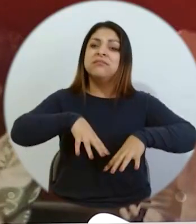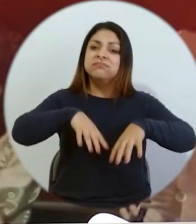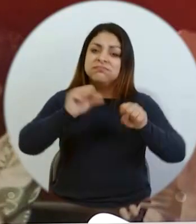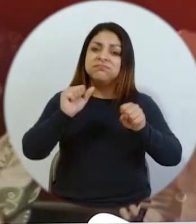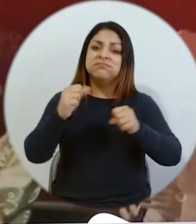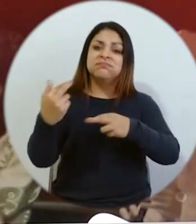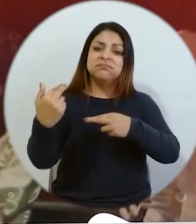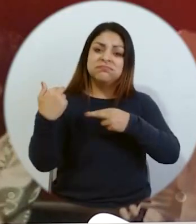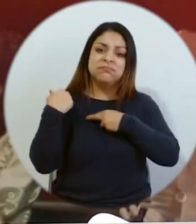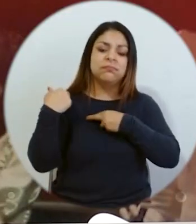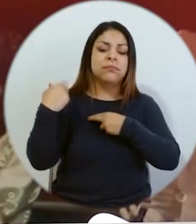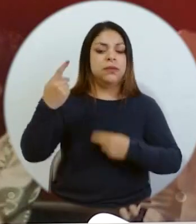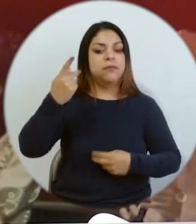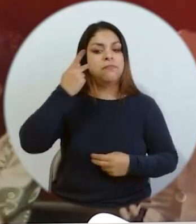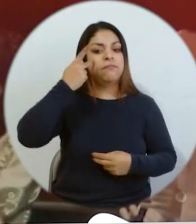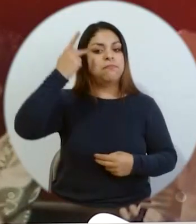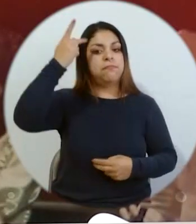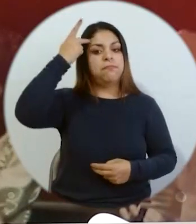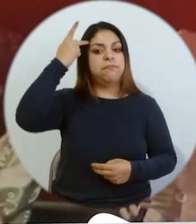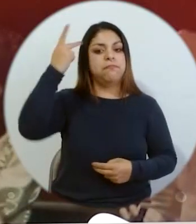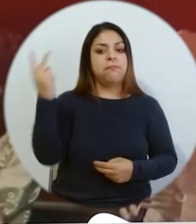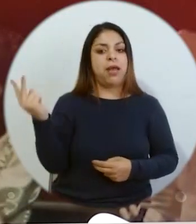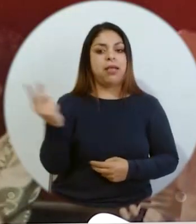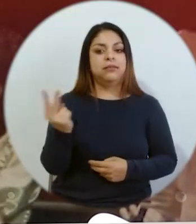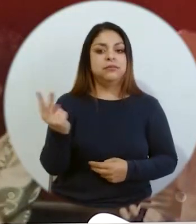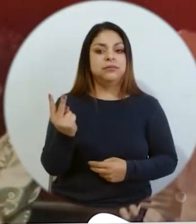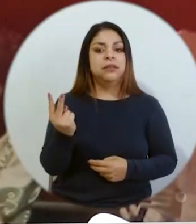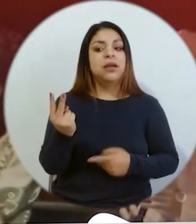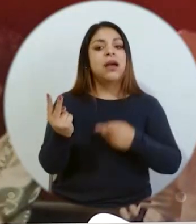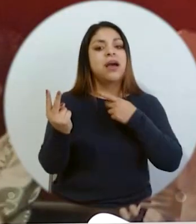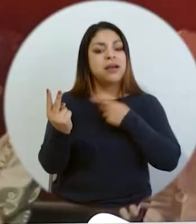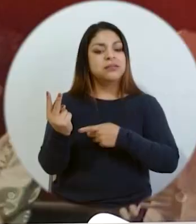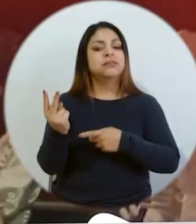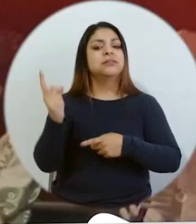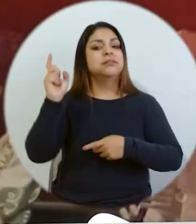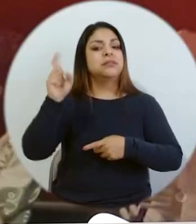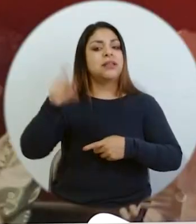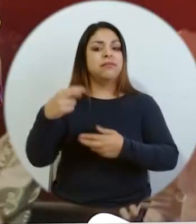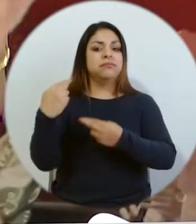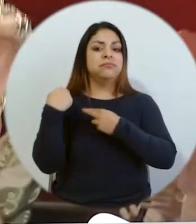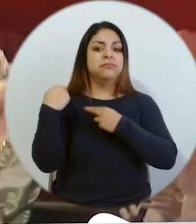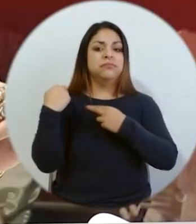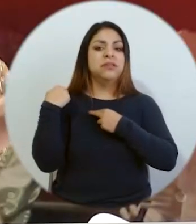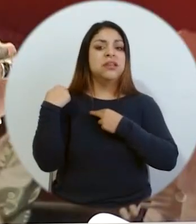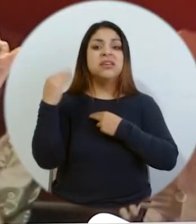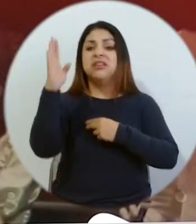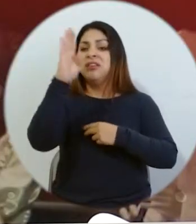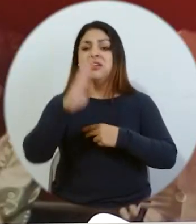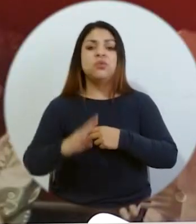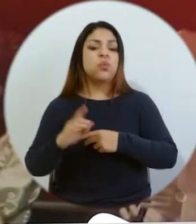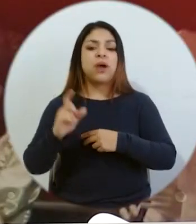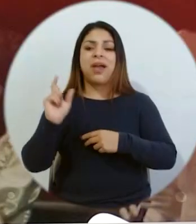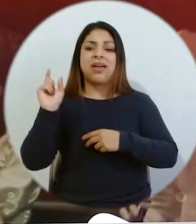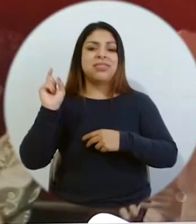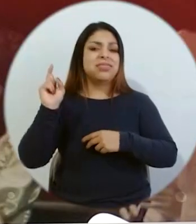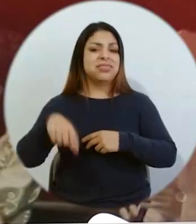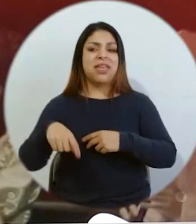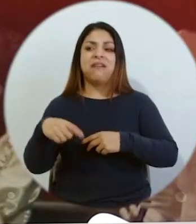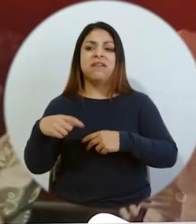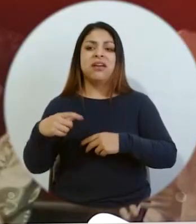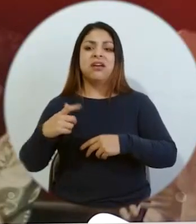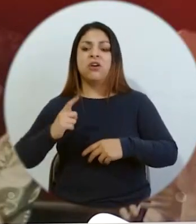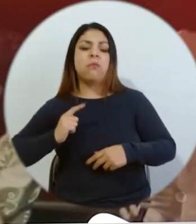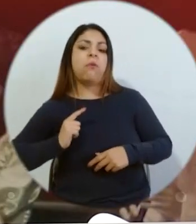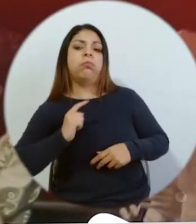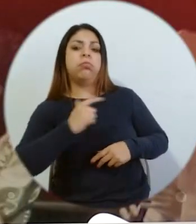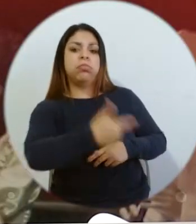el ejercicio de esta obligación y de estas responsabilidades que nunca pueden ser trasladadas